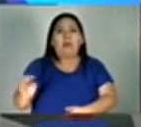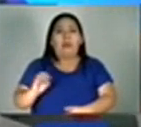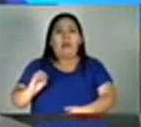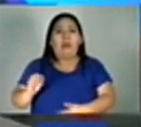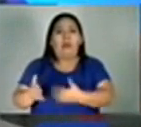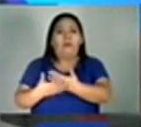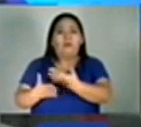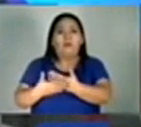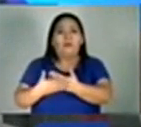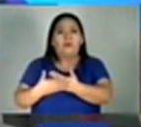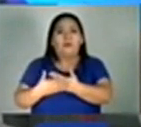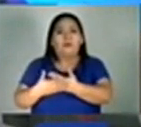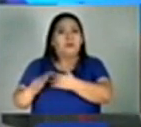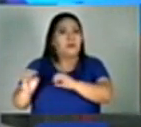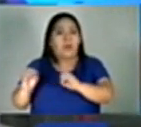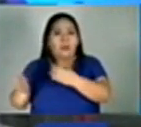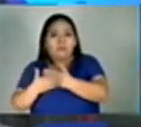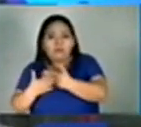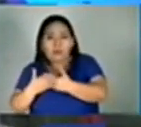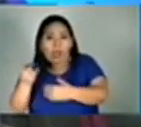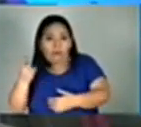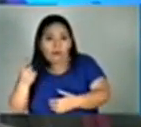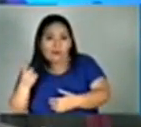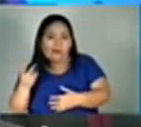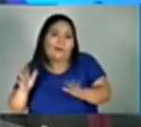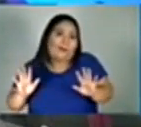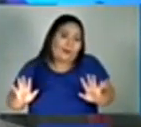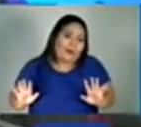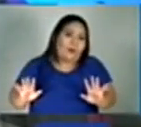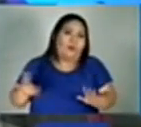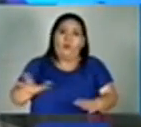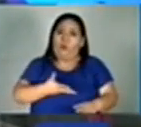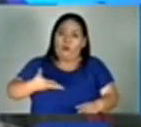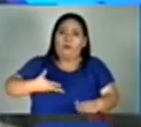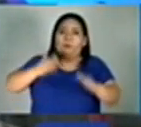recibido ninguna comunicación, pero igual nosotros estamos